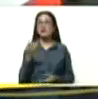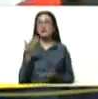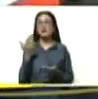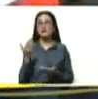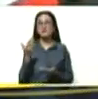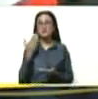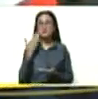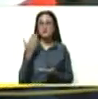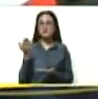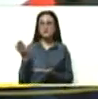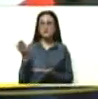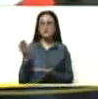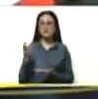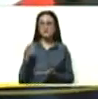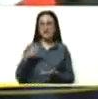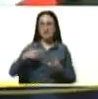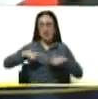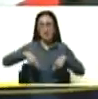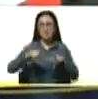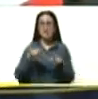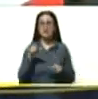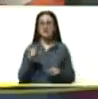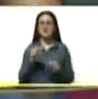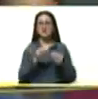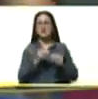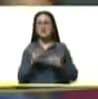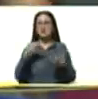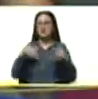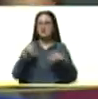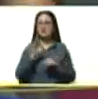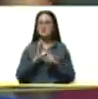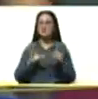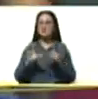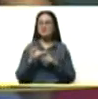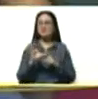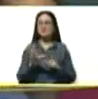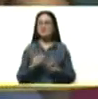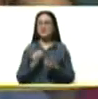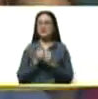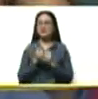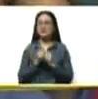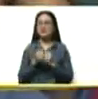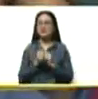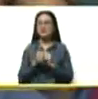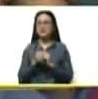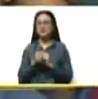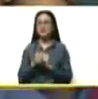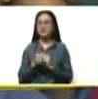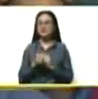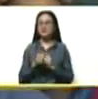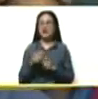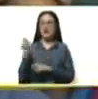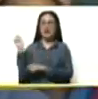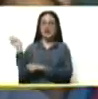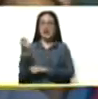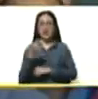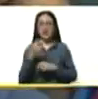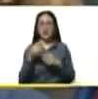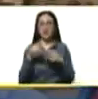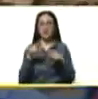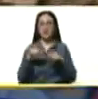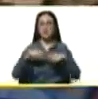Eje fundamental para este espacio que es de recreación, de cultura, de deportes. Aquí tenemos un estadio que usted está